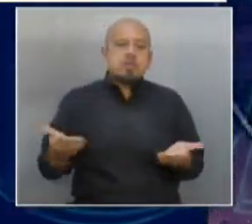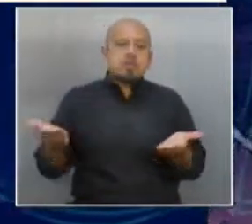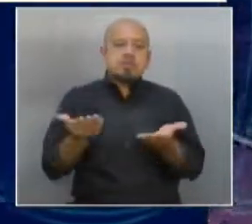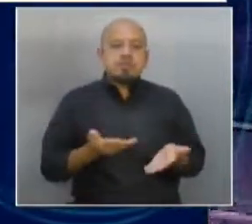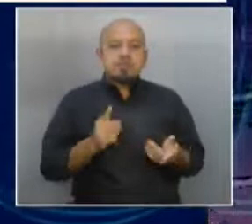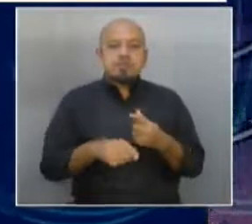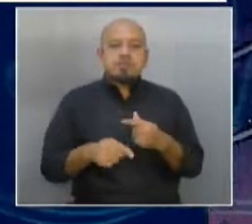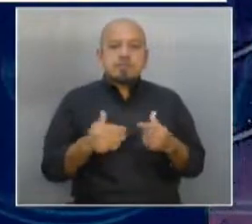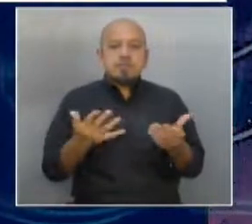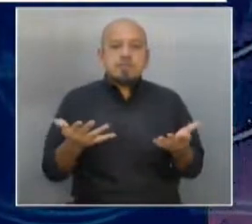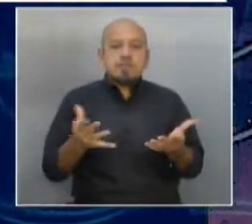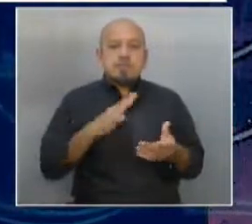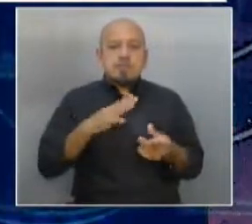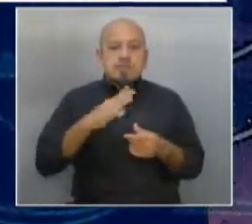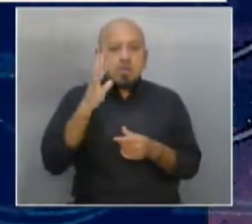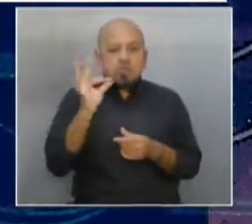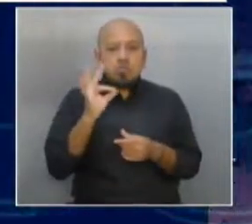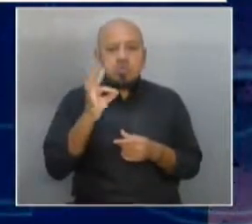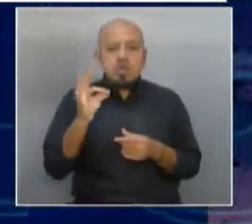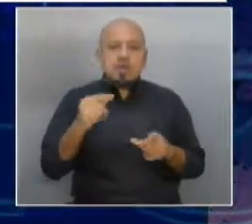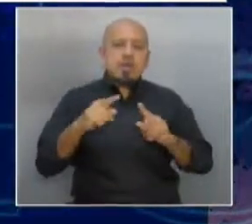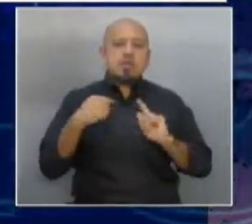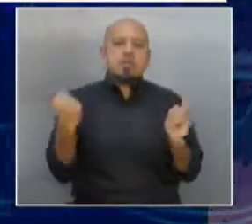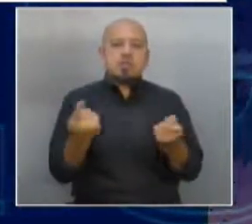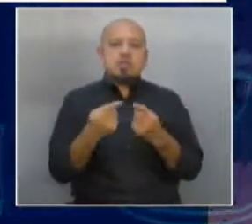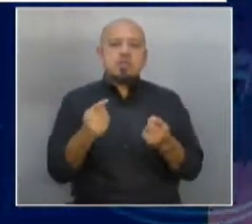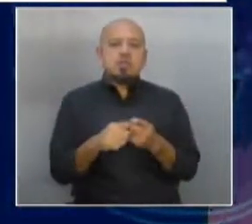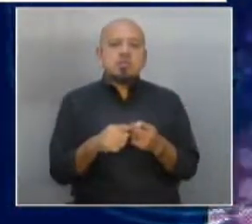que nos da oportunidad a todos los inmigrantes.